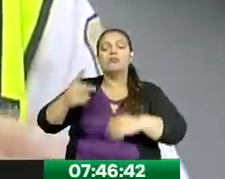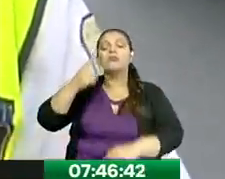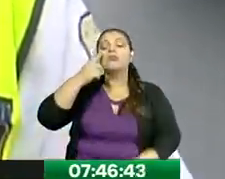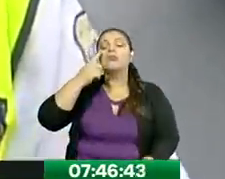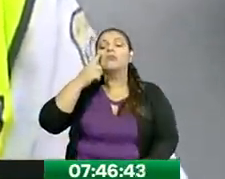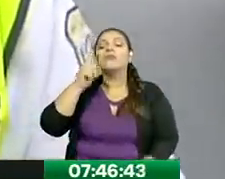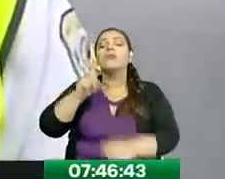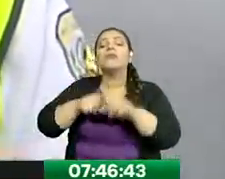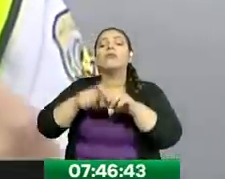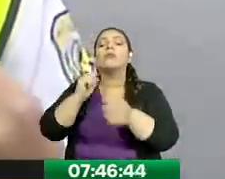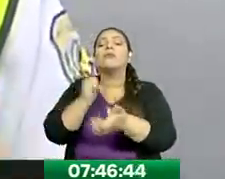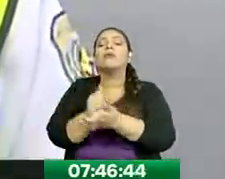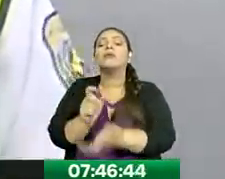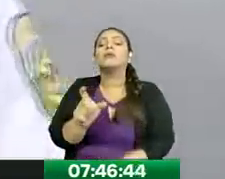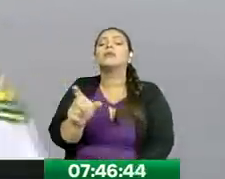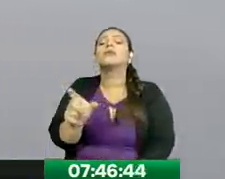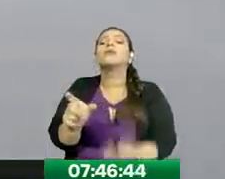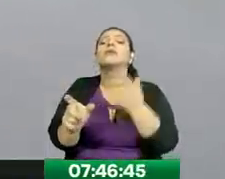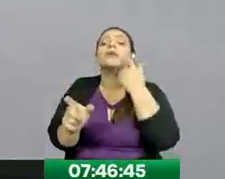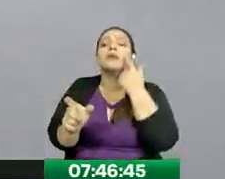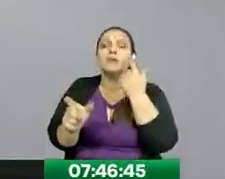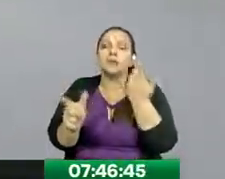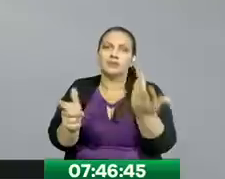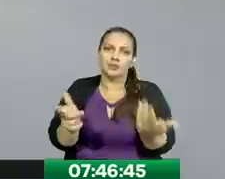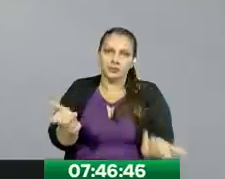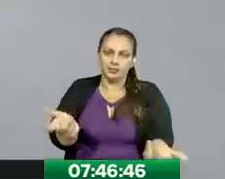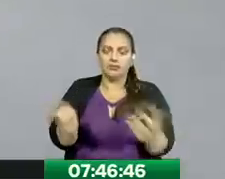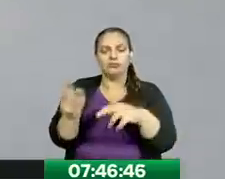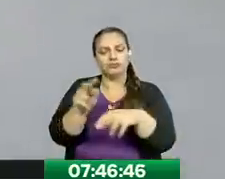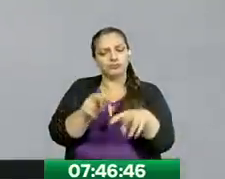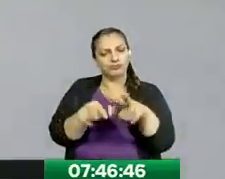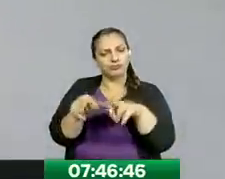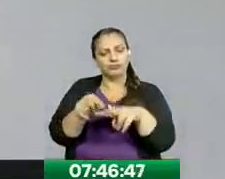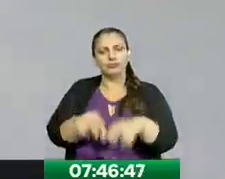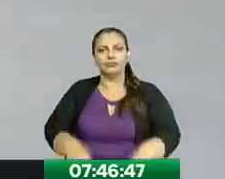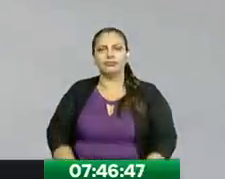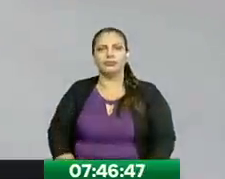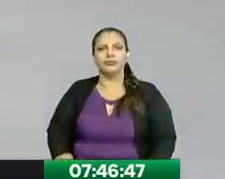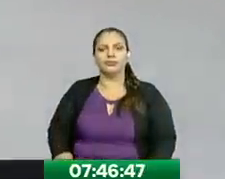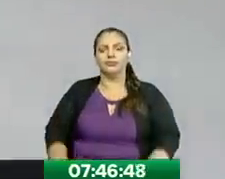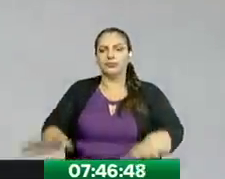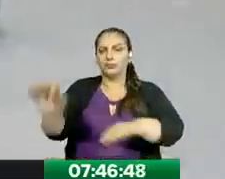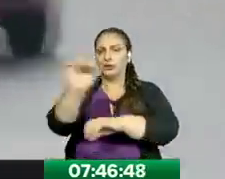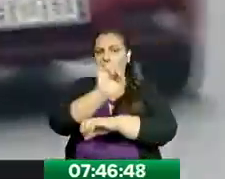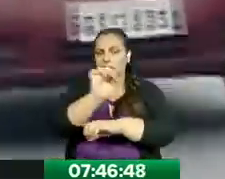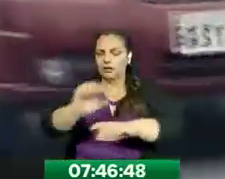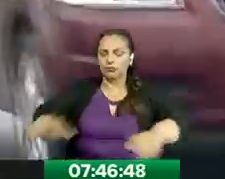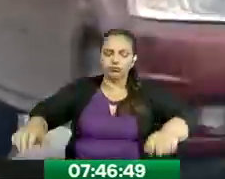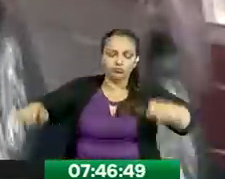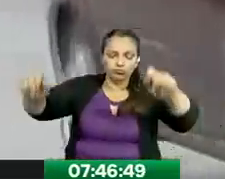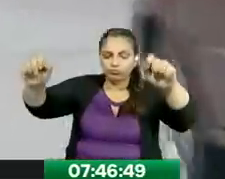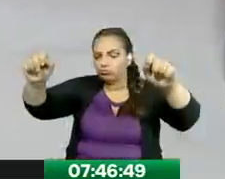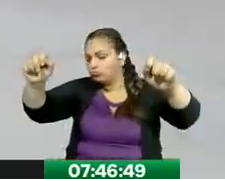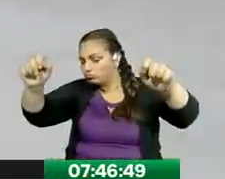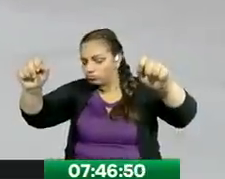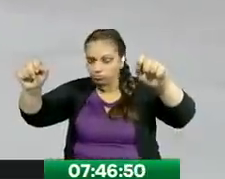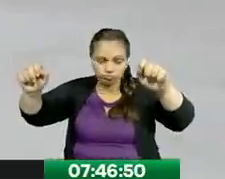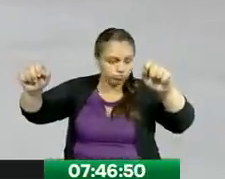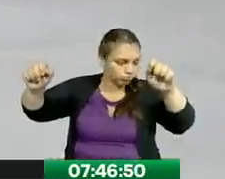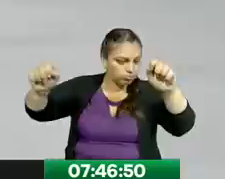y también de los documentos habilitantes del vehículo en este caso pero también viendo